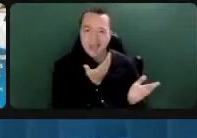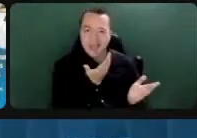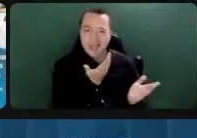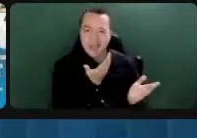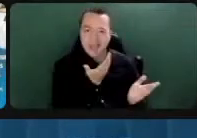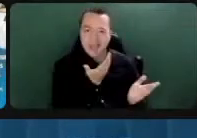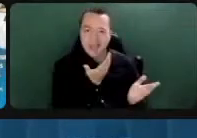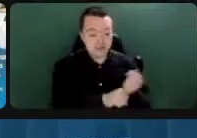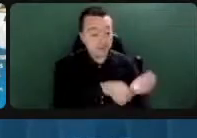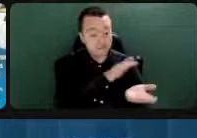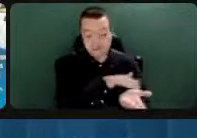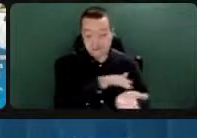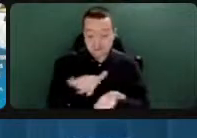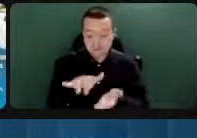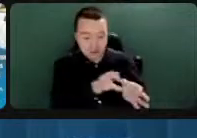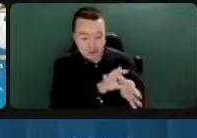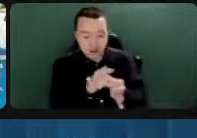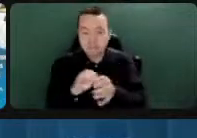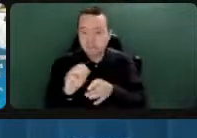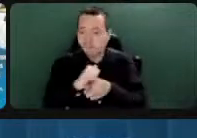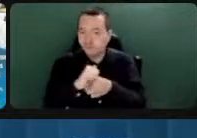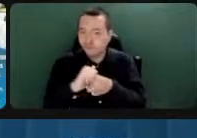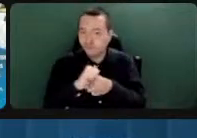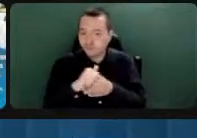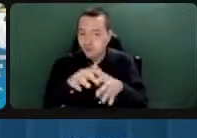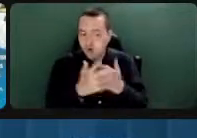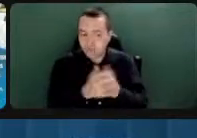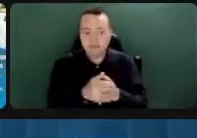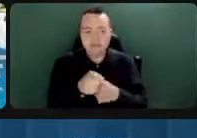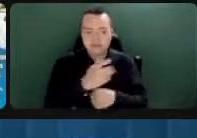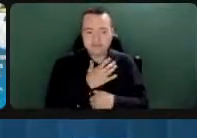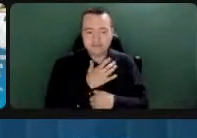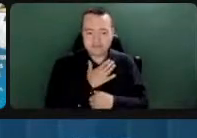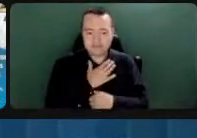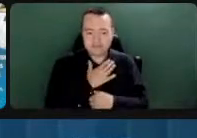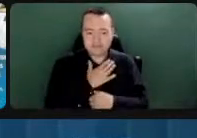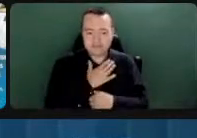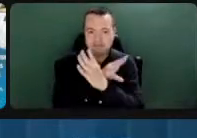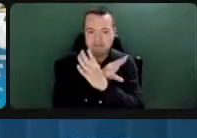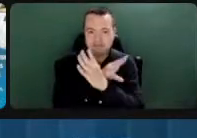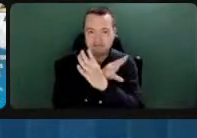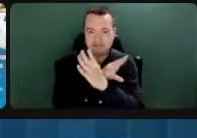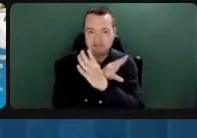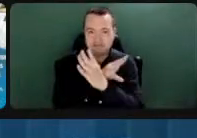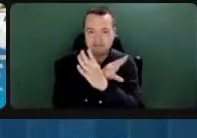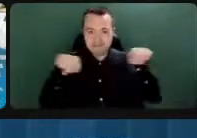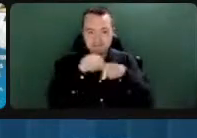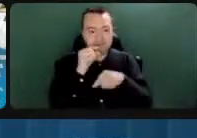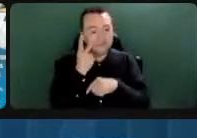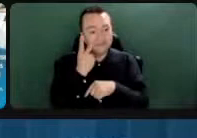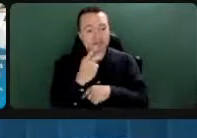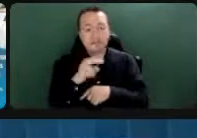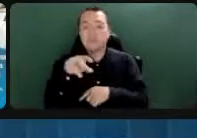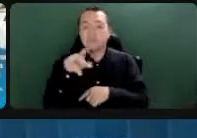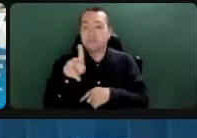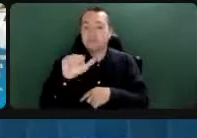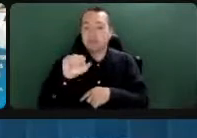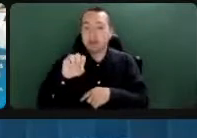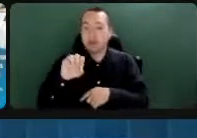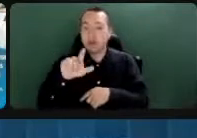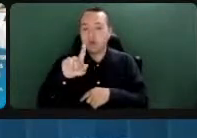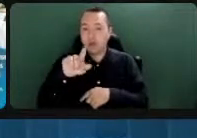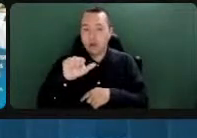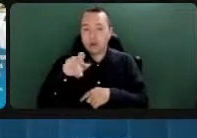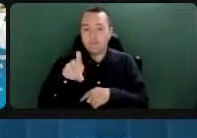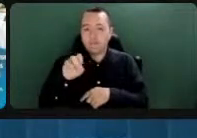les pido que enciendan las cámaras, a Paola Pontoni, quien es directora de desastres